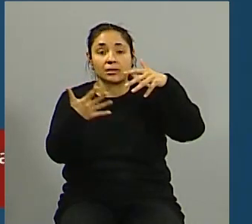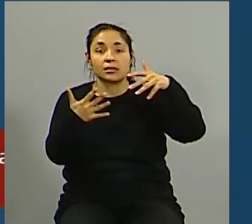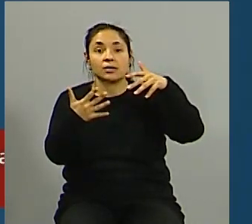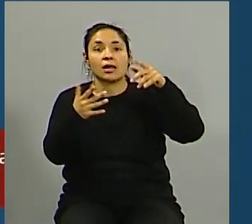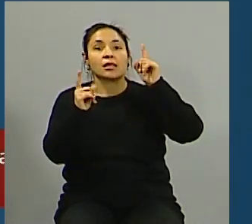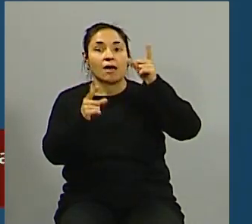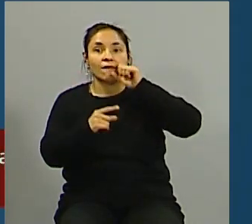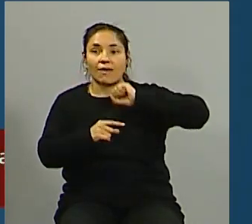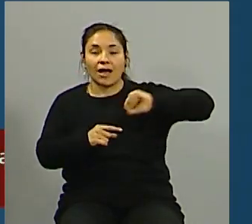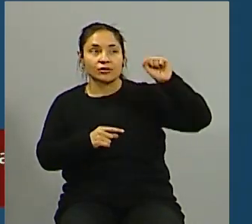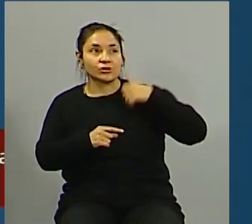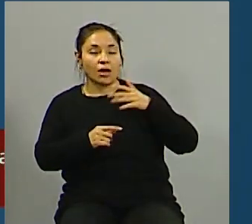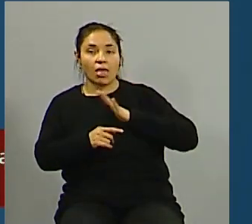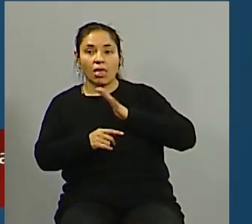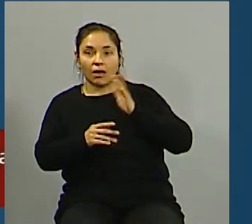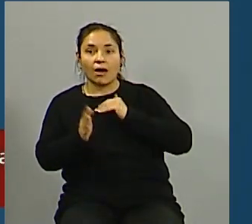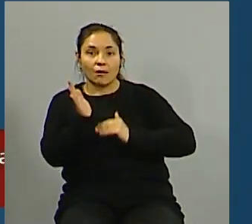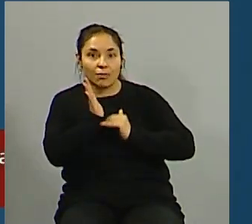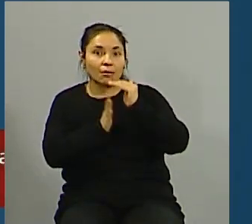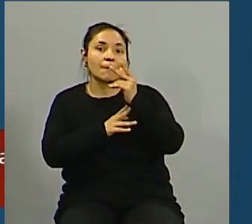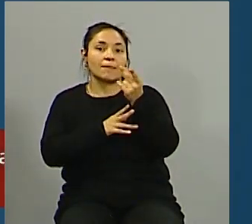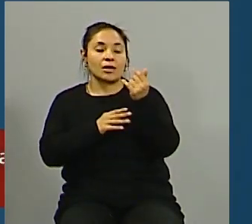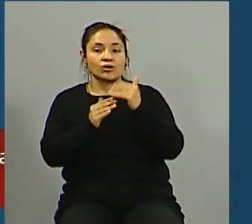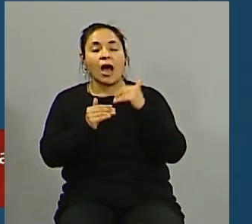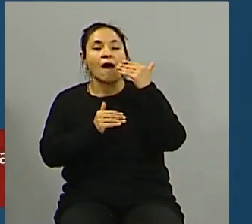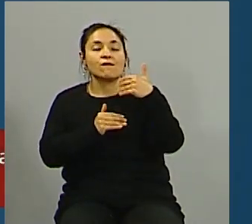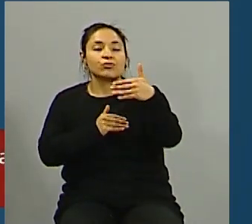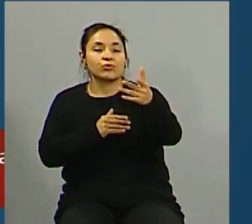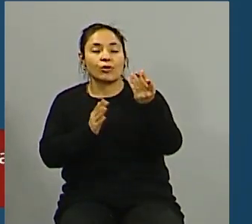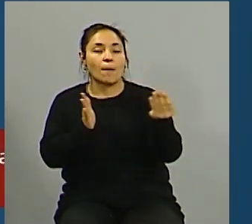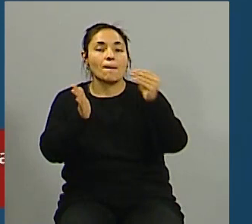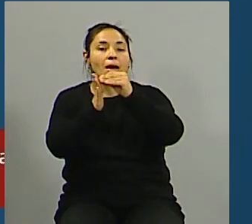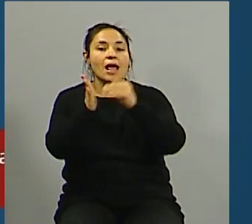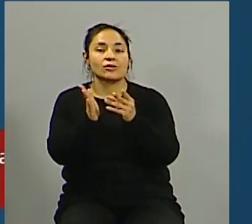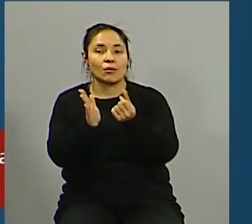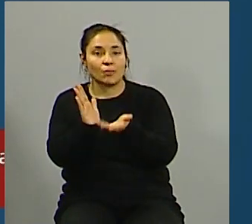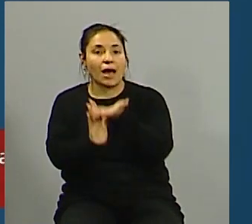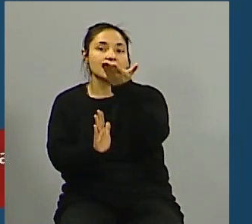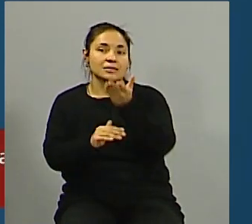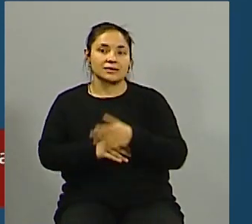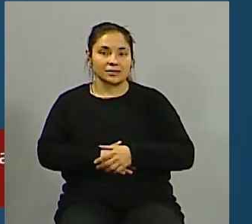expectativas inflacionarias y en la conformación de precios a futuro. Las expectativas de los agentes es crucial.